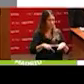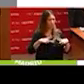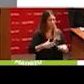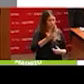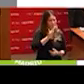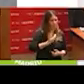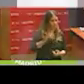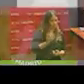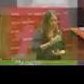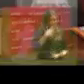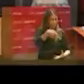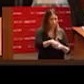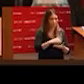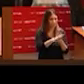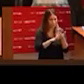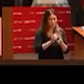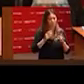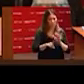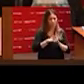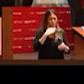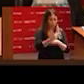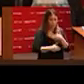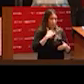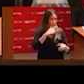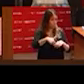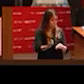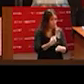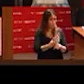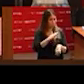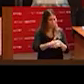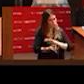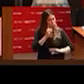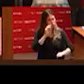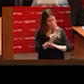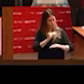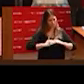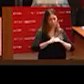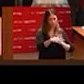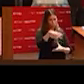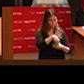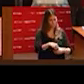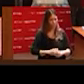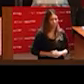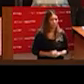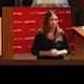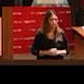cuenta sobre todo para para darle continuidad a ese puesto de trabajo y a que se produzca ese mantenimiento del que hablábamos